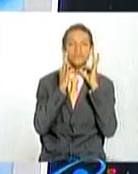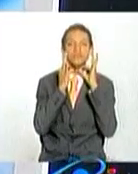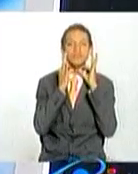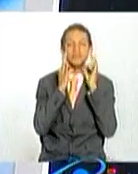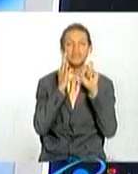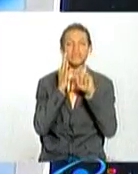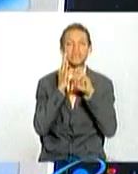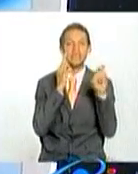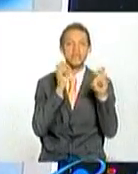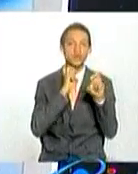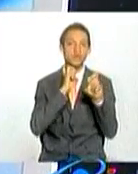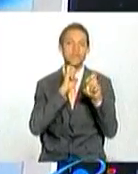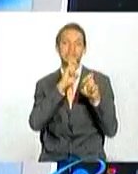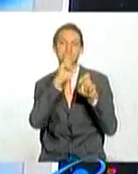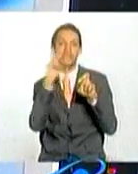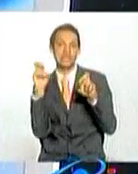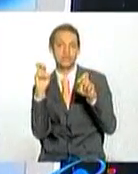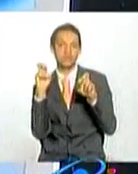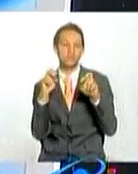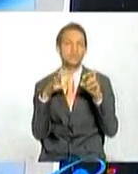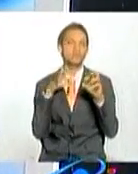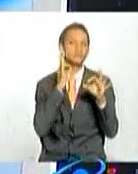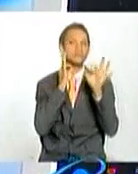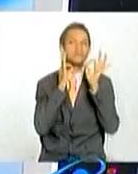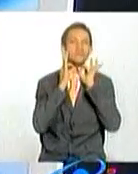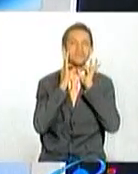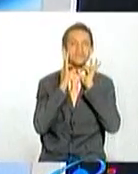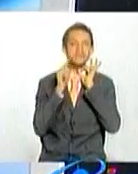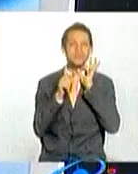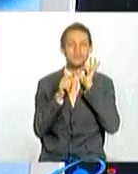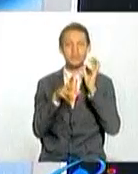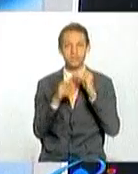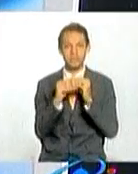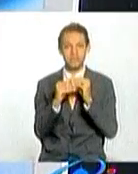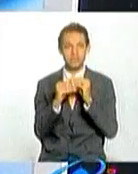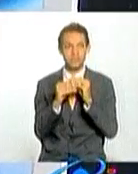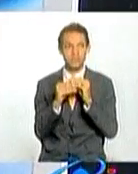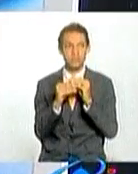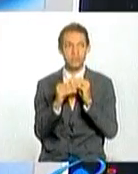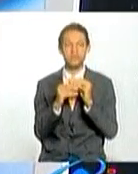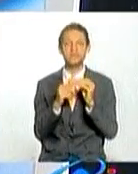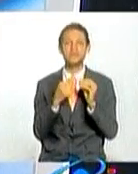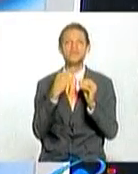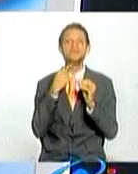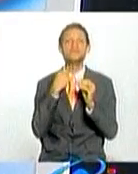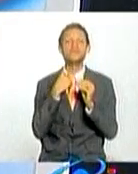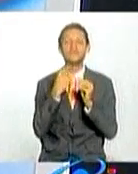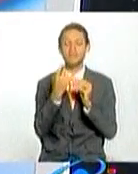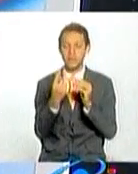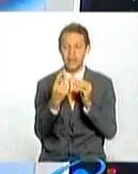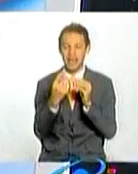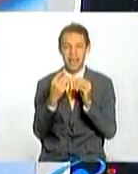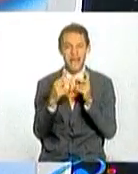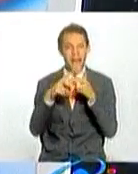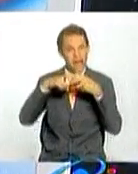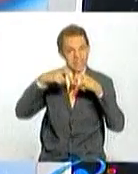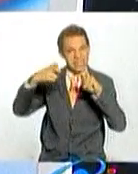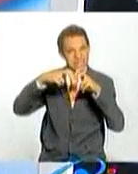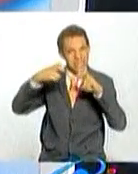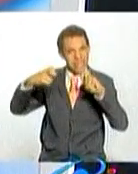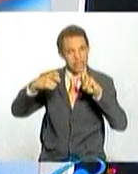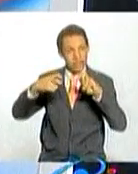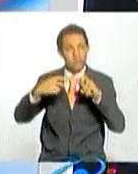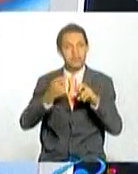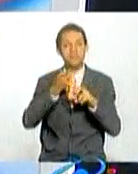izquierdo, otro derecho, y la parte del istmo, que es esta, ¿sí?, que es una porción de tejido que está hacia la